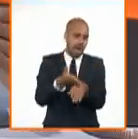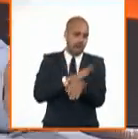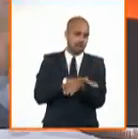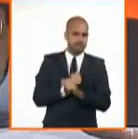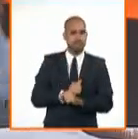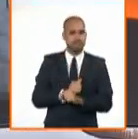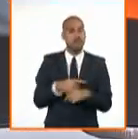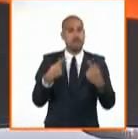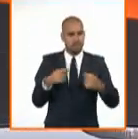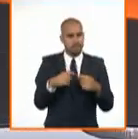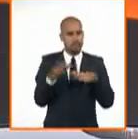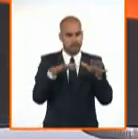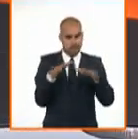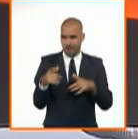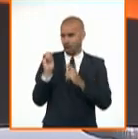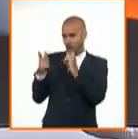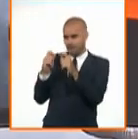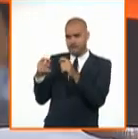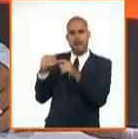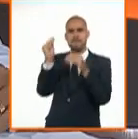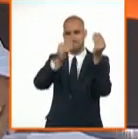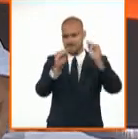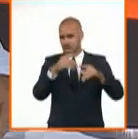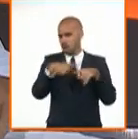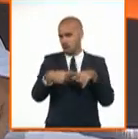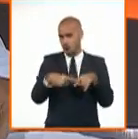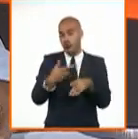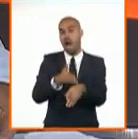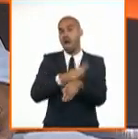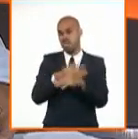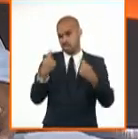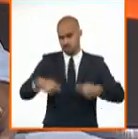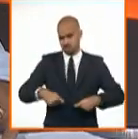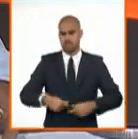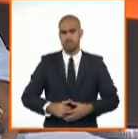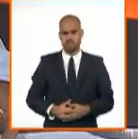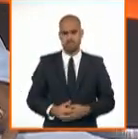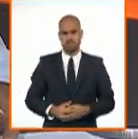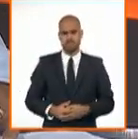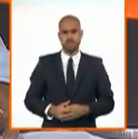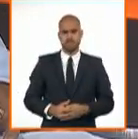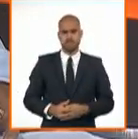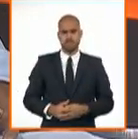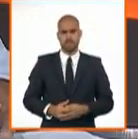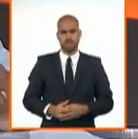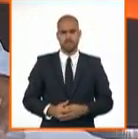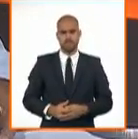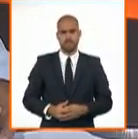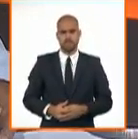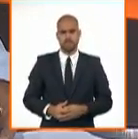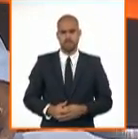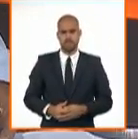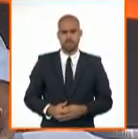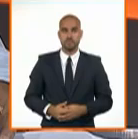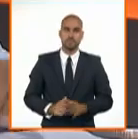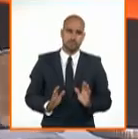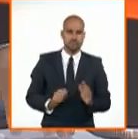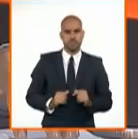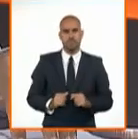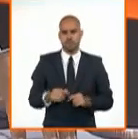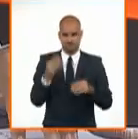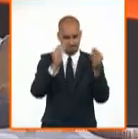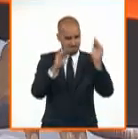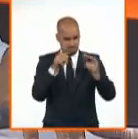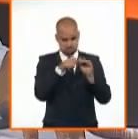requiere adquirir las piezas con anticipación hay que señalar que una parte importante y no despreciable de esa pieza de repuesto